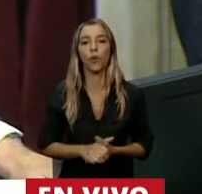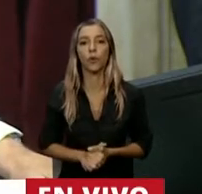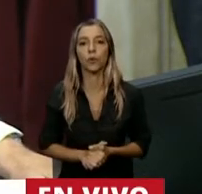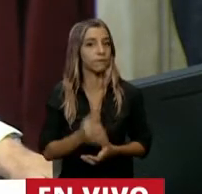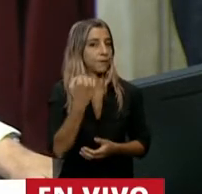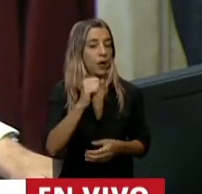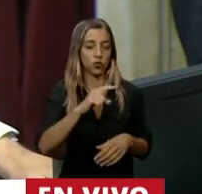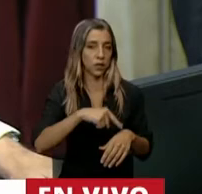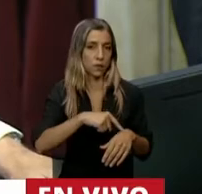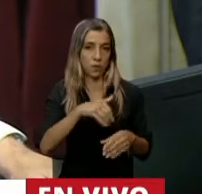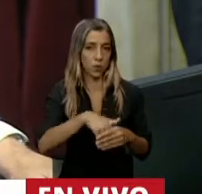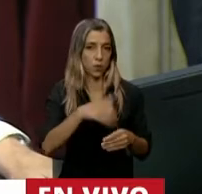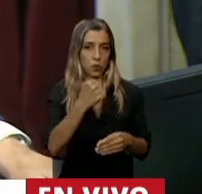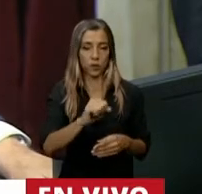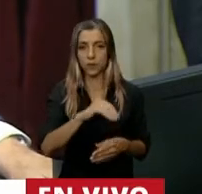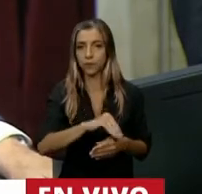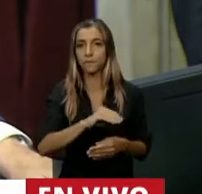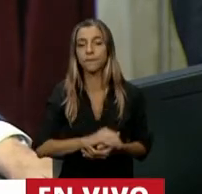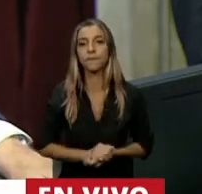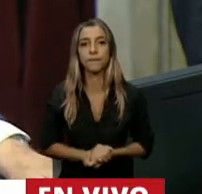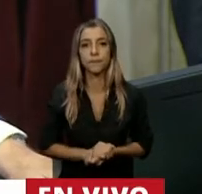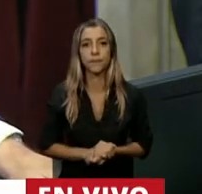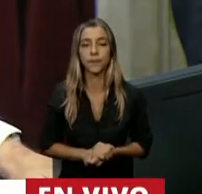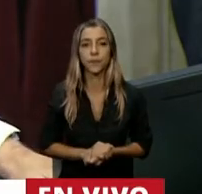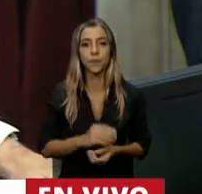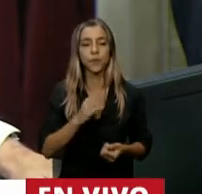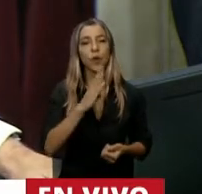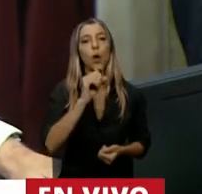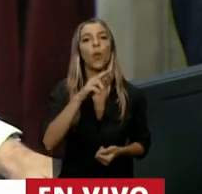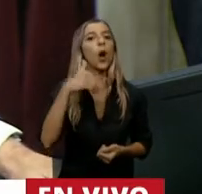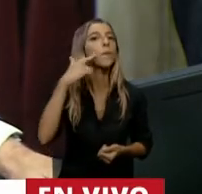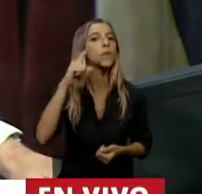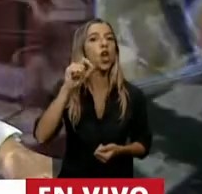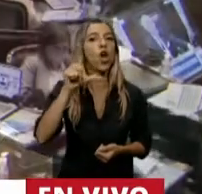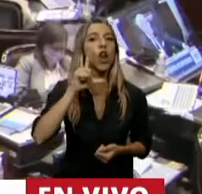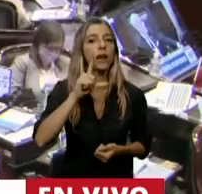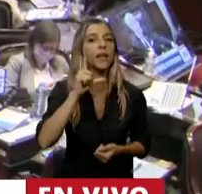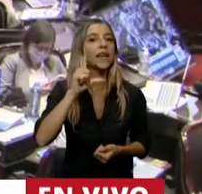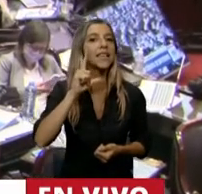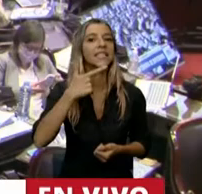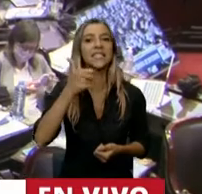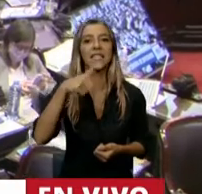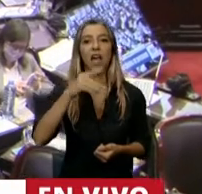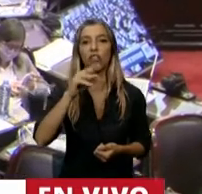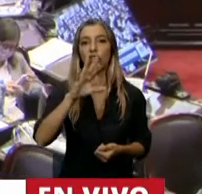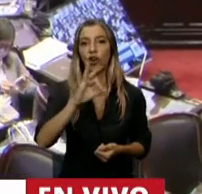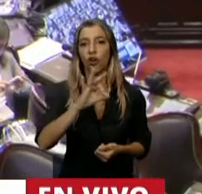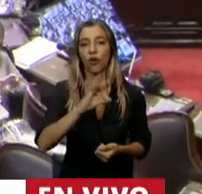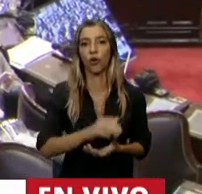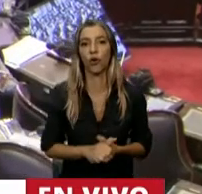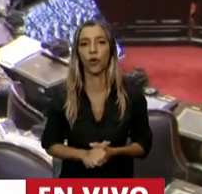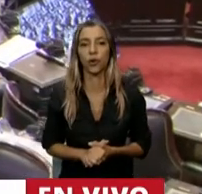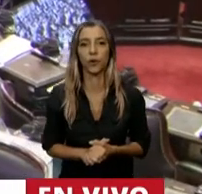ausente a la hora de votar. Bormioli, Lisandro.